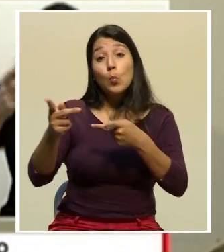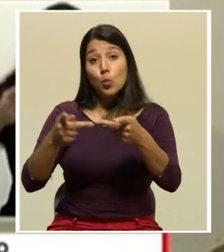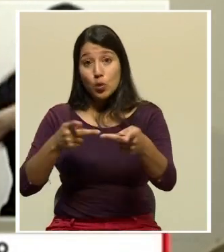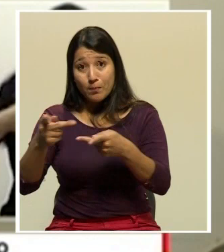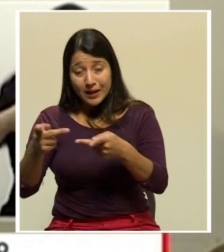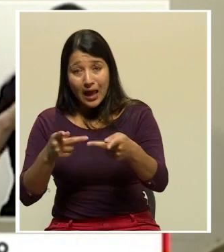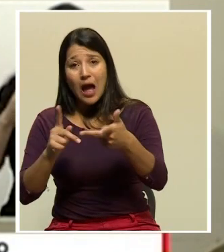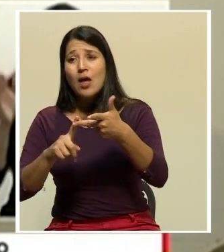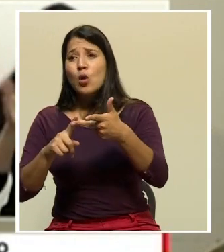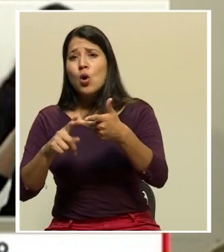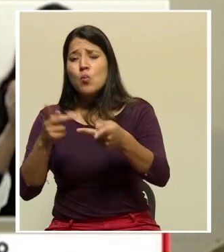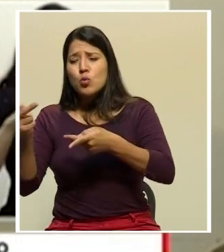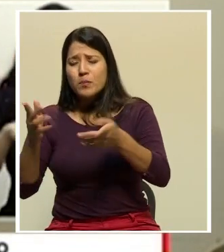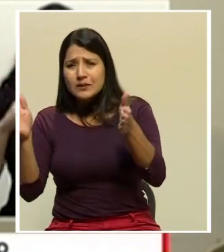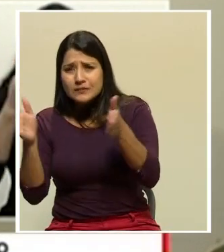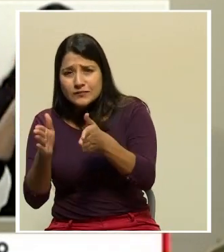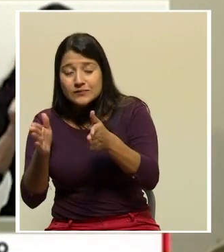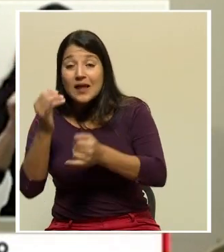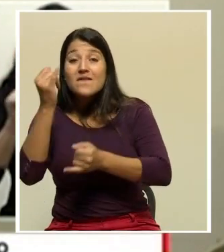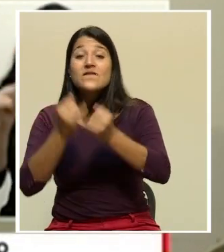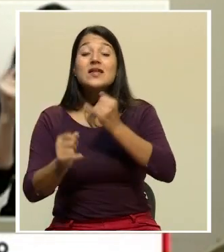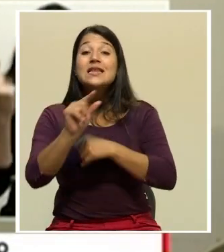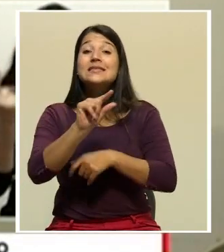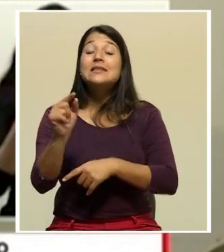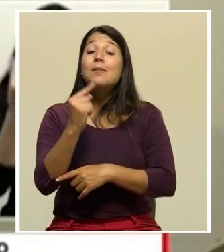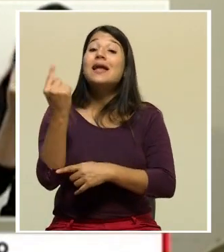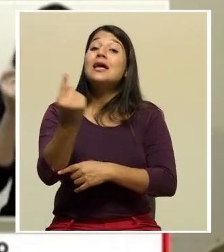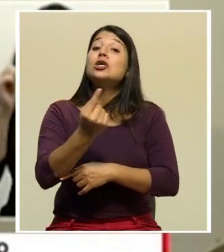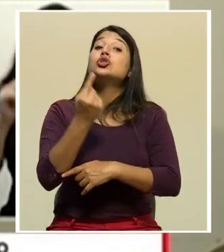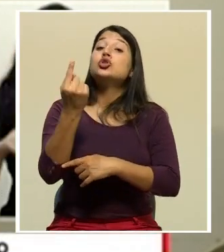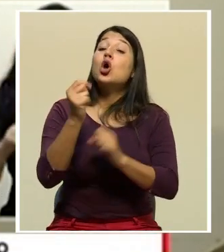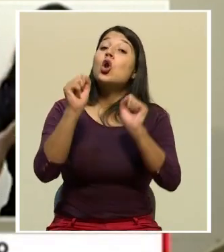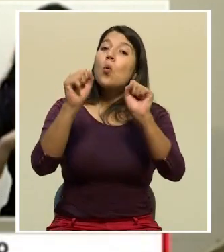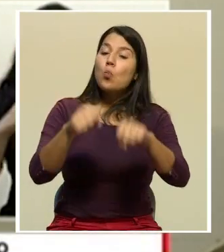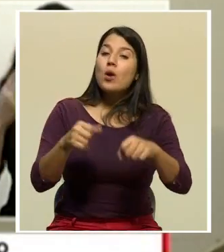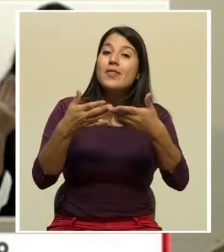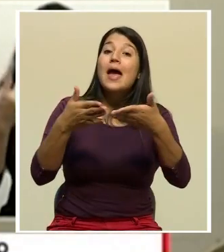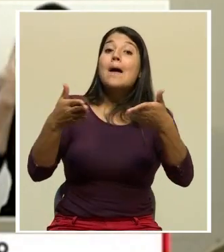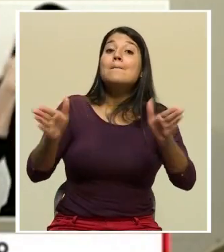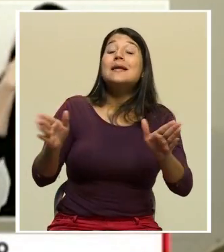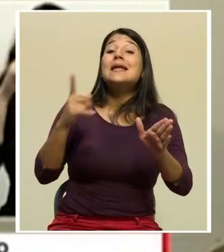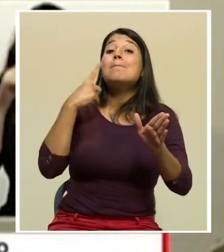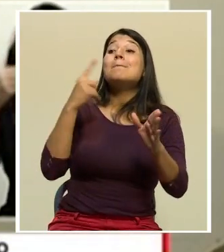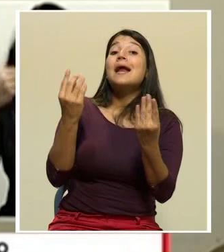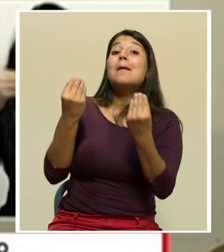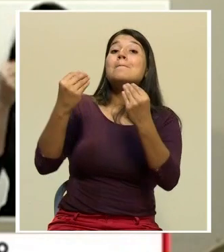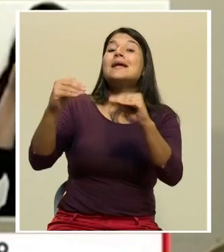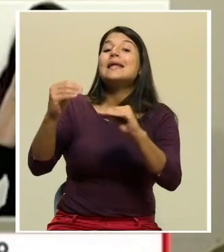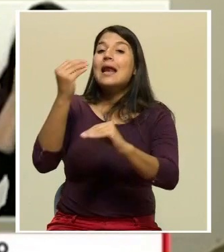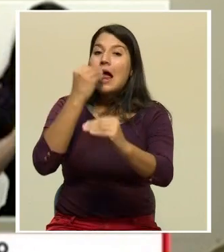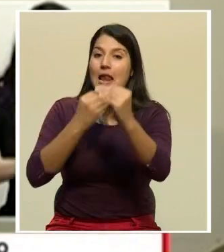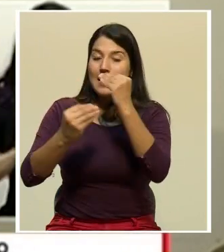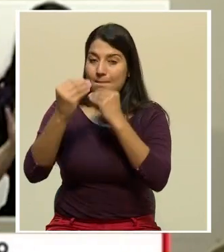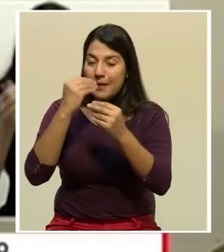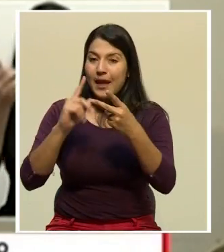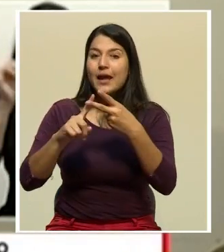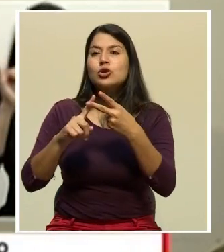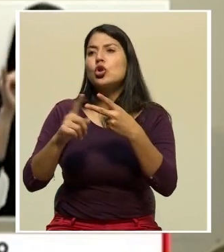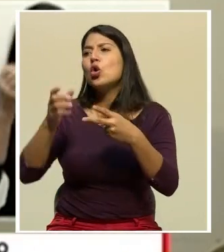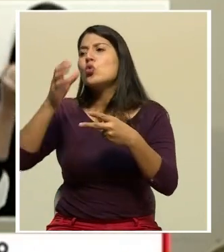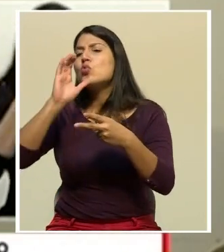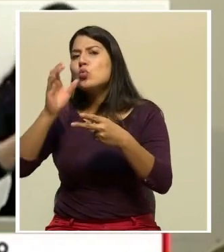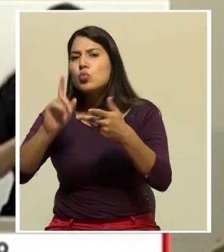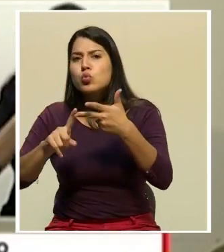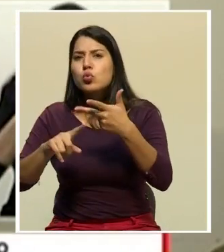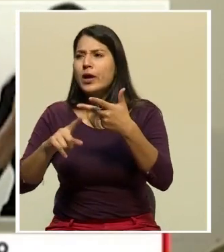pulperías y los mini super, los fines de semana únicamente se habilitarán para lo que corresponde a la venta de alimentos, bebidas,